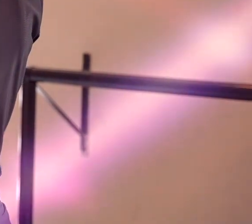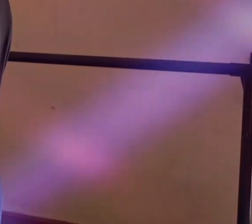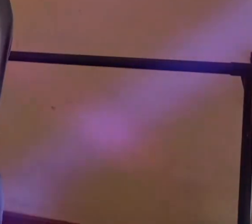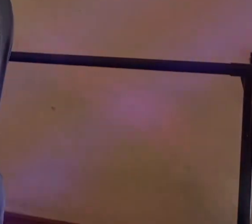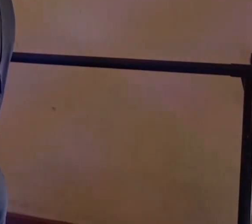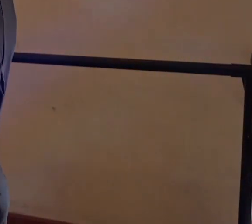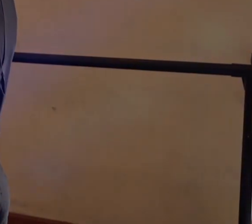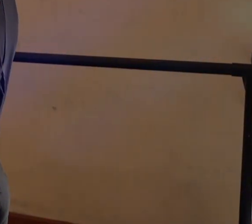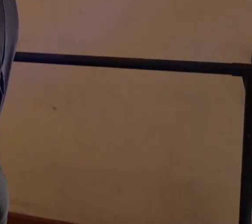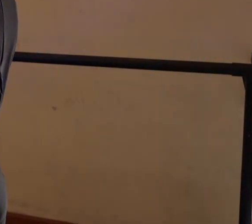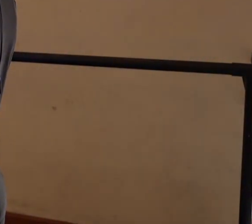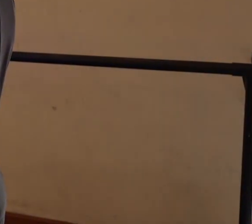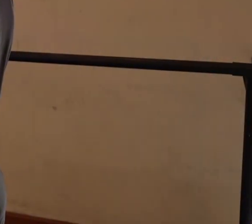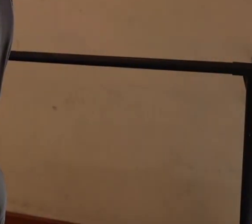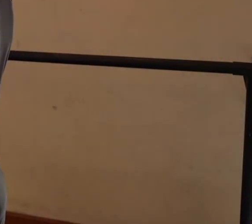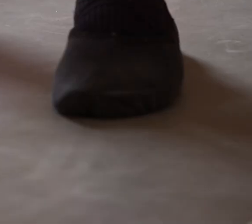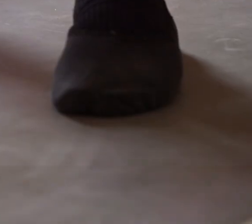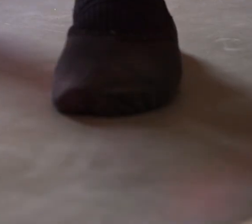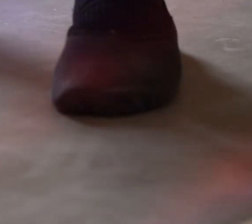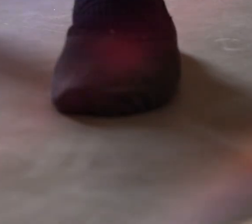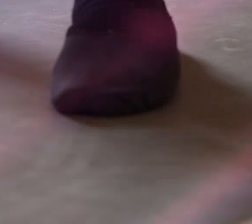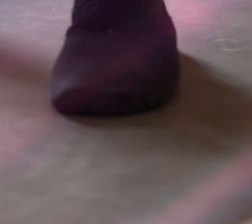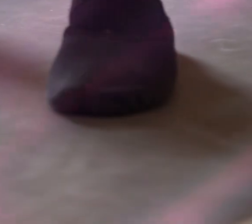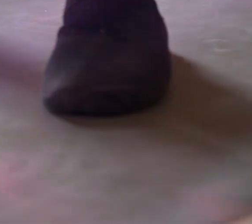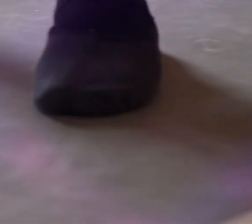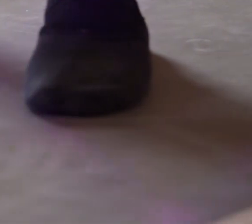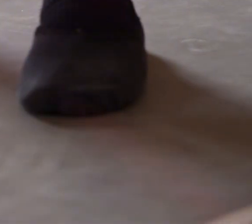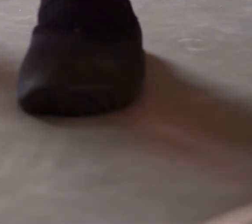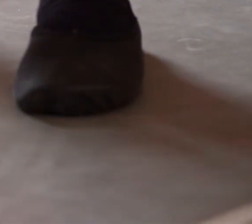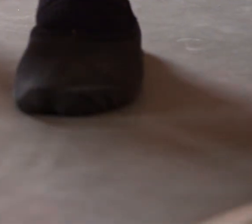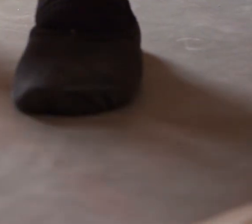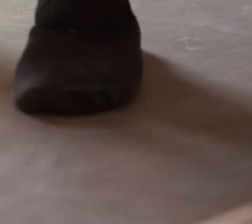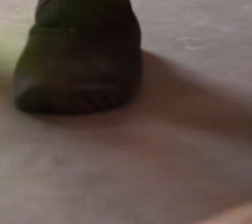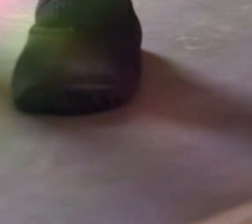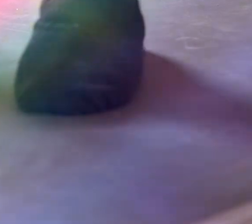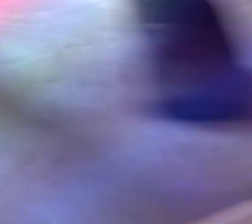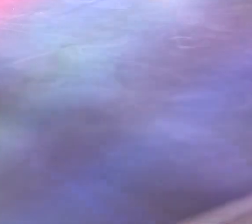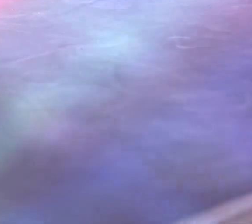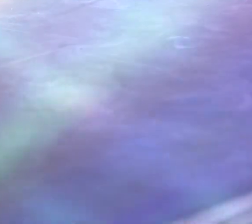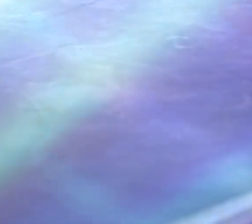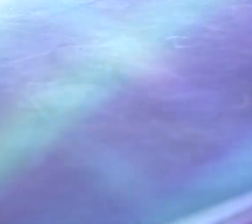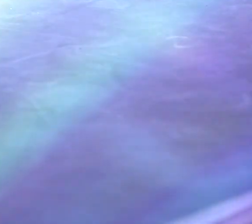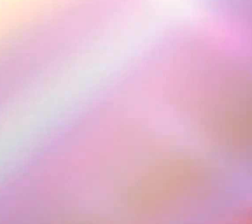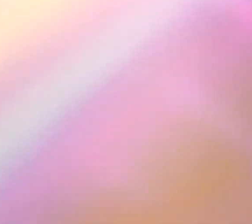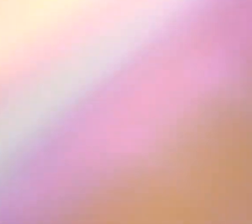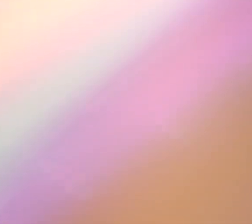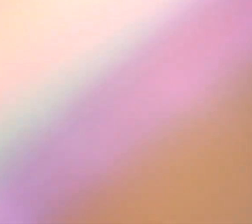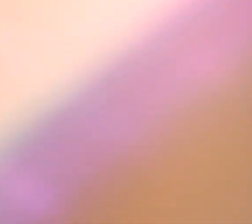Thank you.